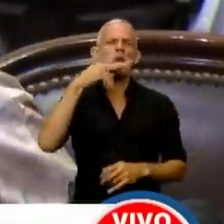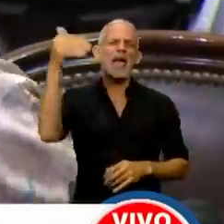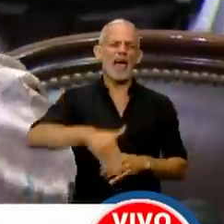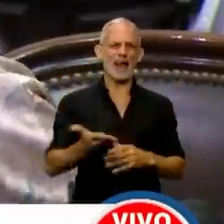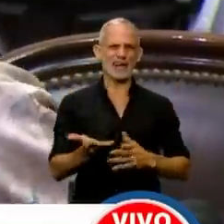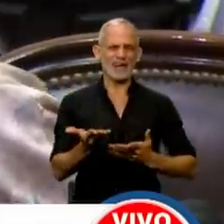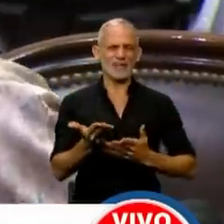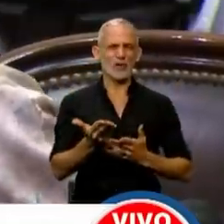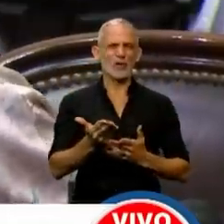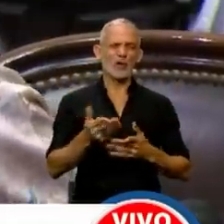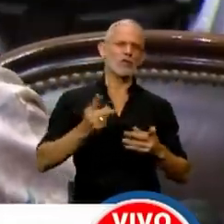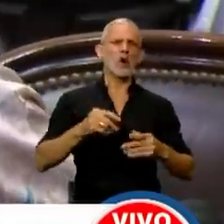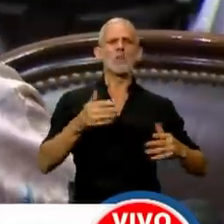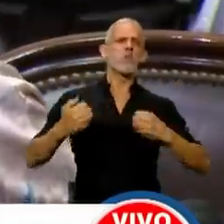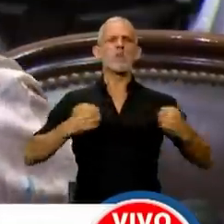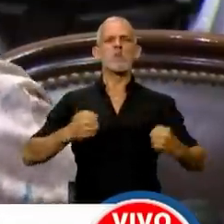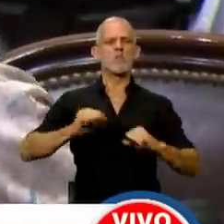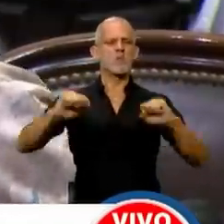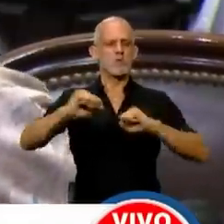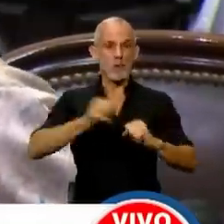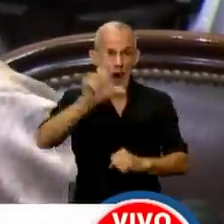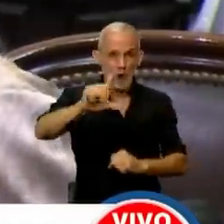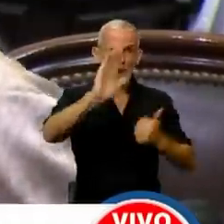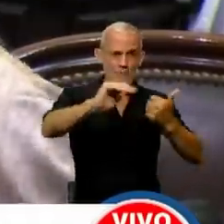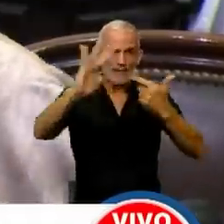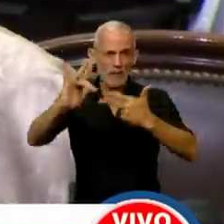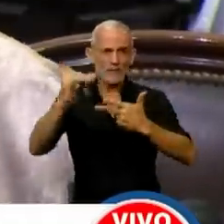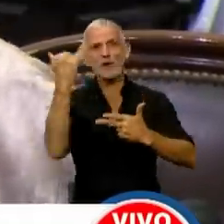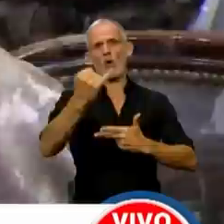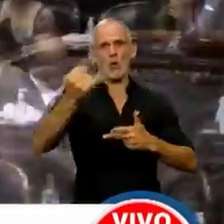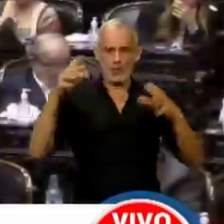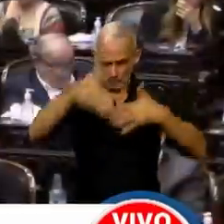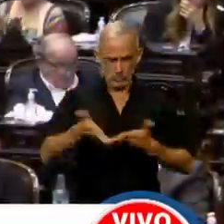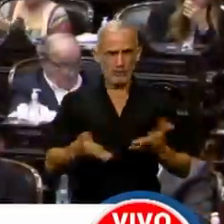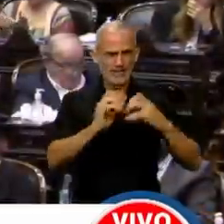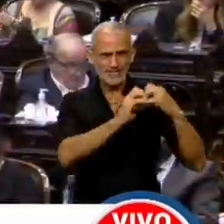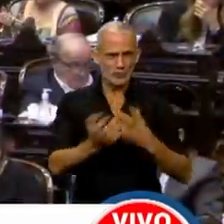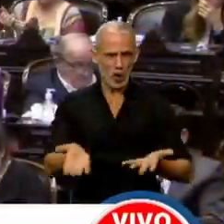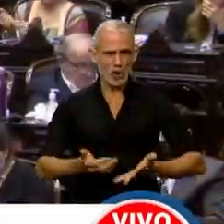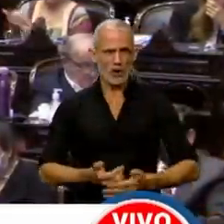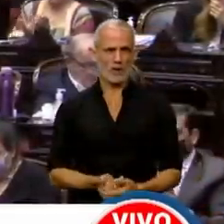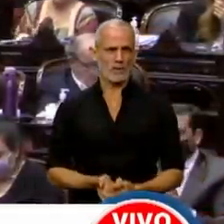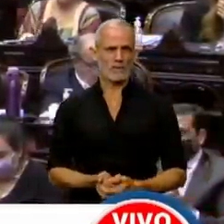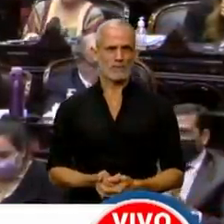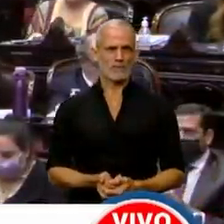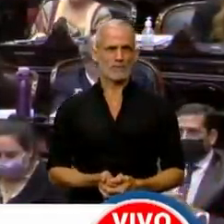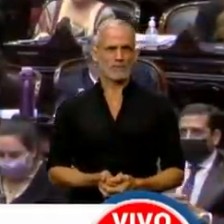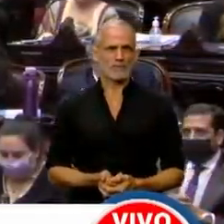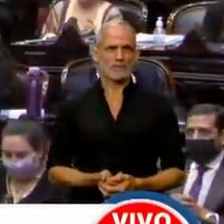viernes a los sopapos. El lunes, martes, miércoles, jueves estamos acá.